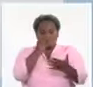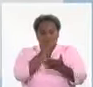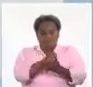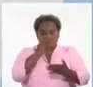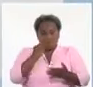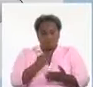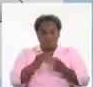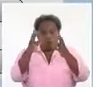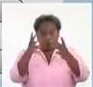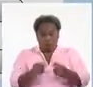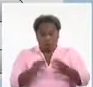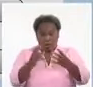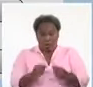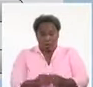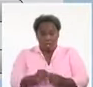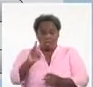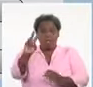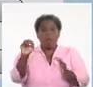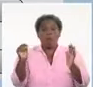total de